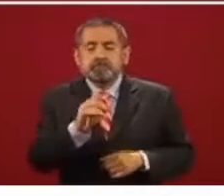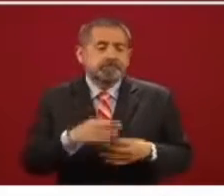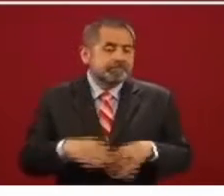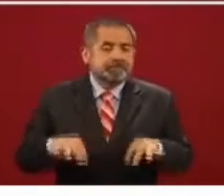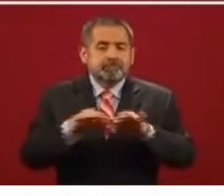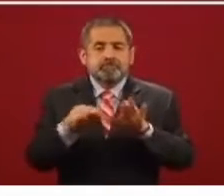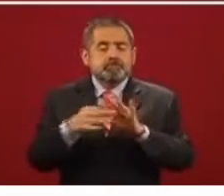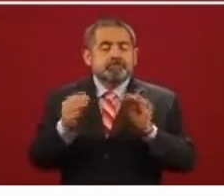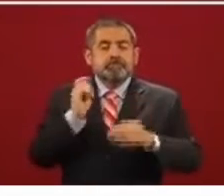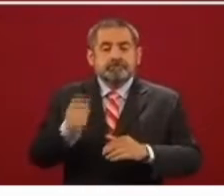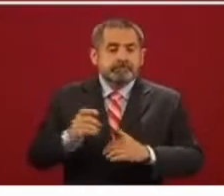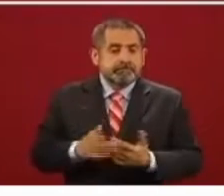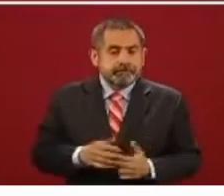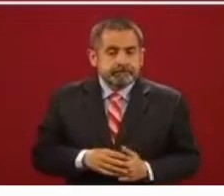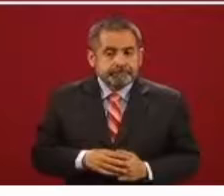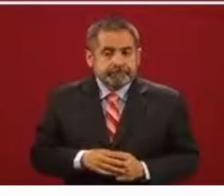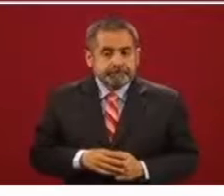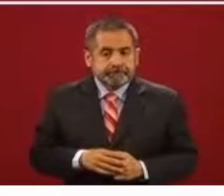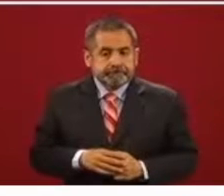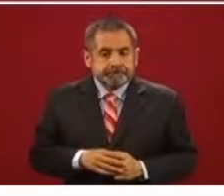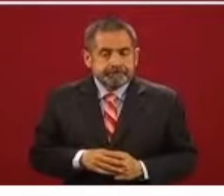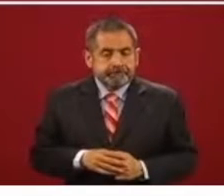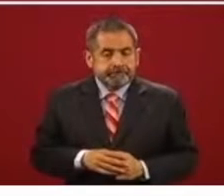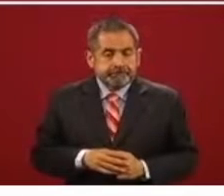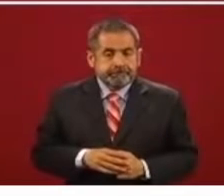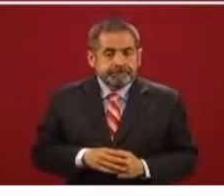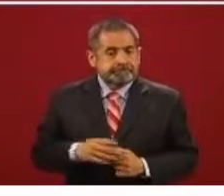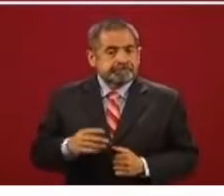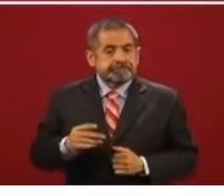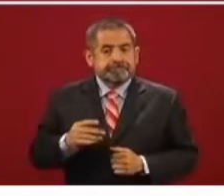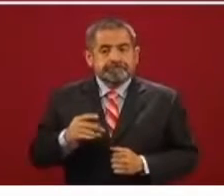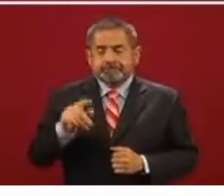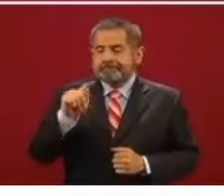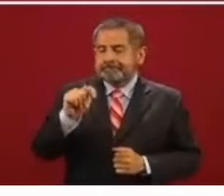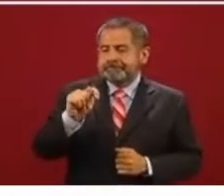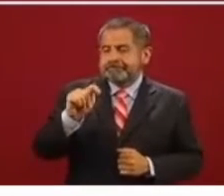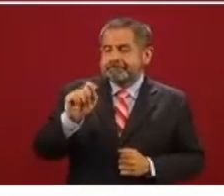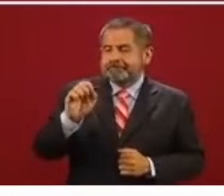es acelerar el paso para que el tratado que